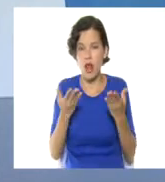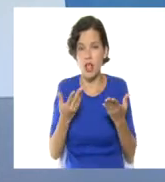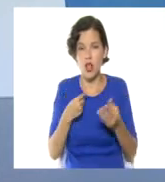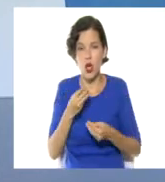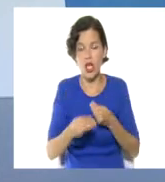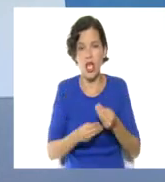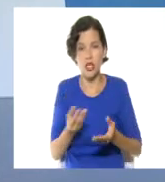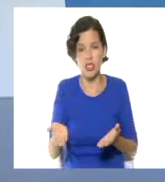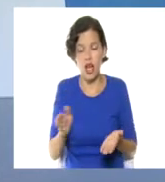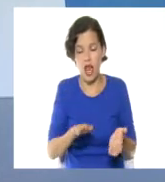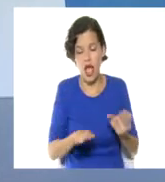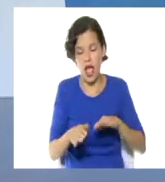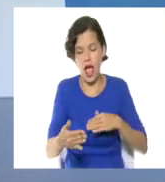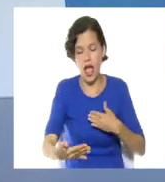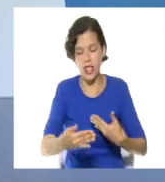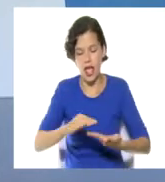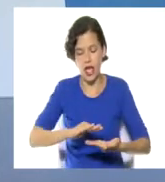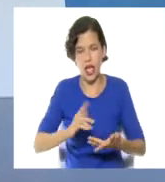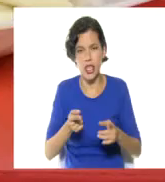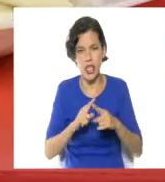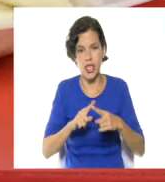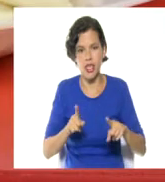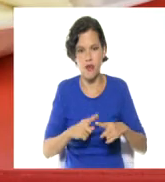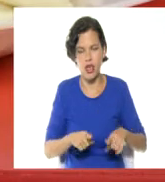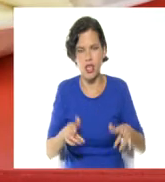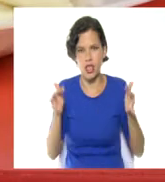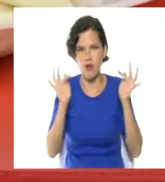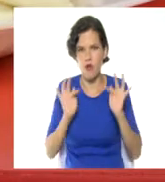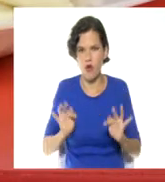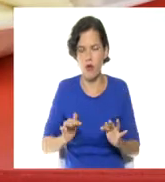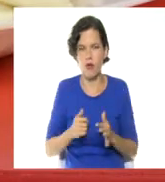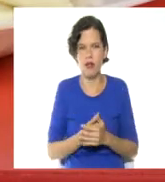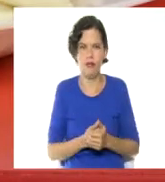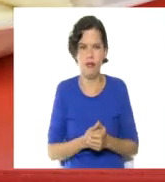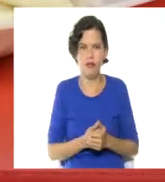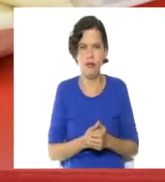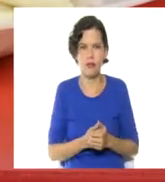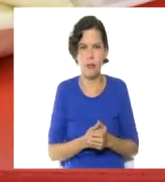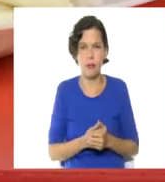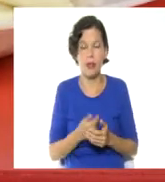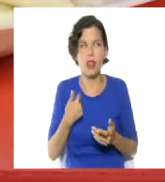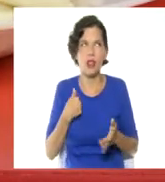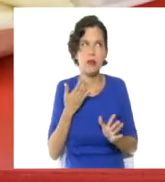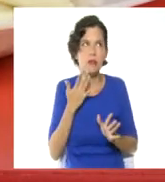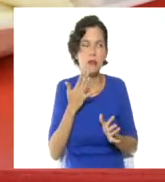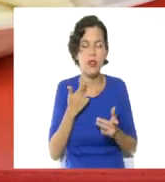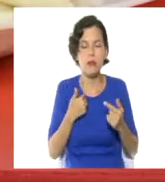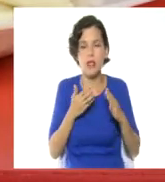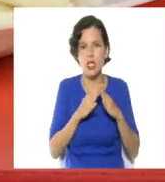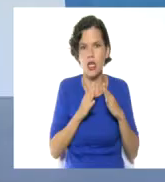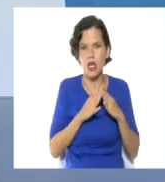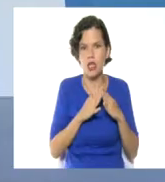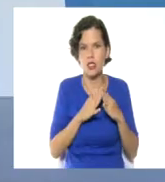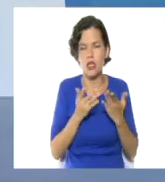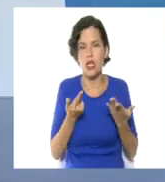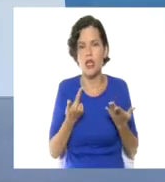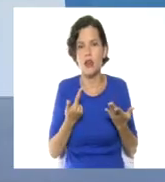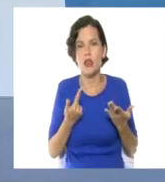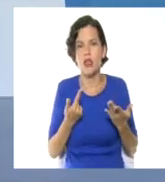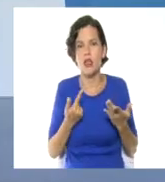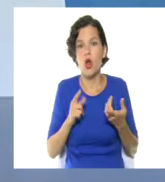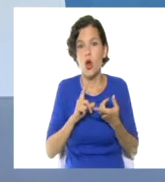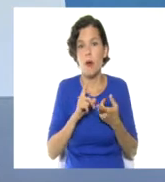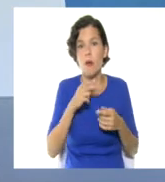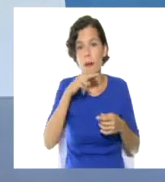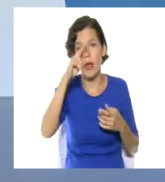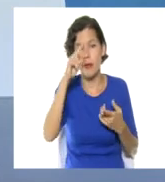preparan las hallacas de diferentes maneras. Precisamente, Heiler, por lo menos en mi casa, mis suegros son andinos y ellos